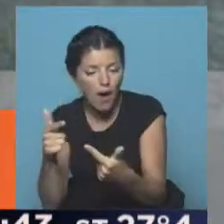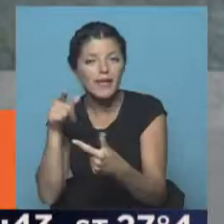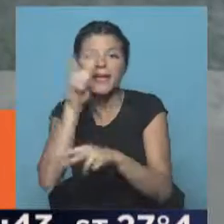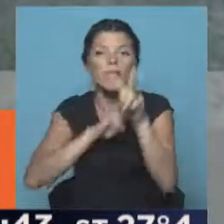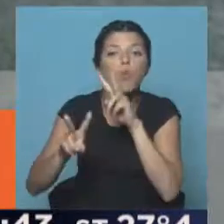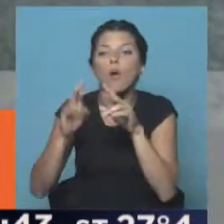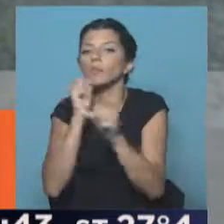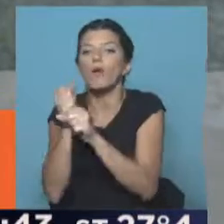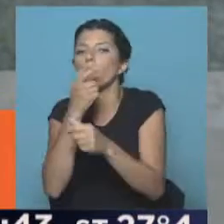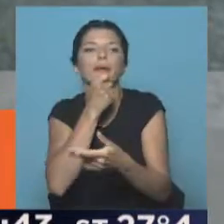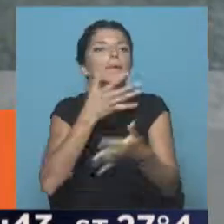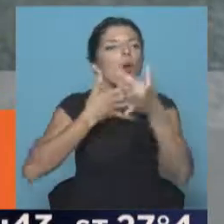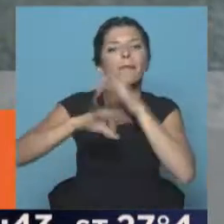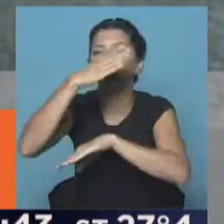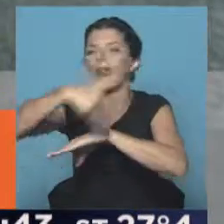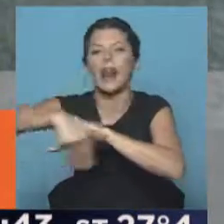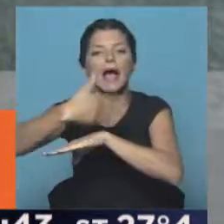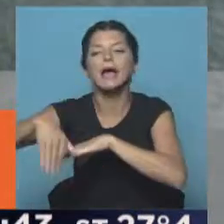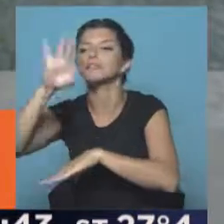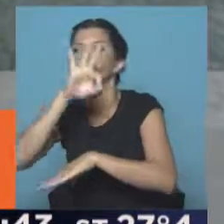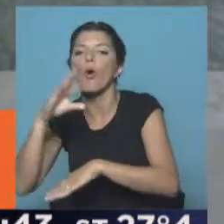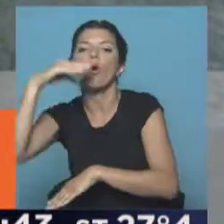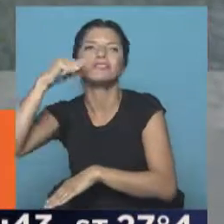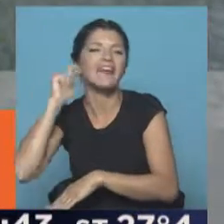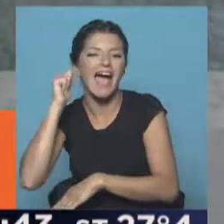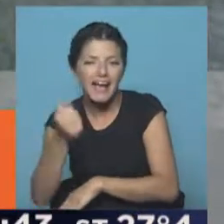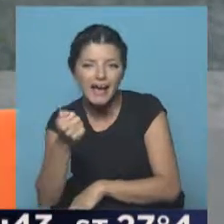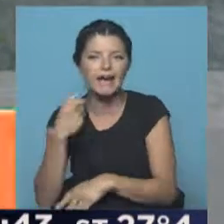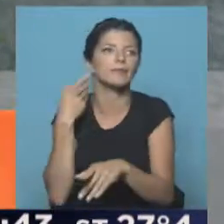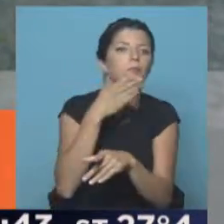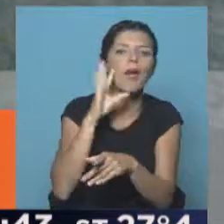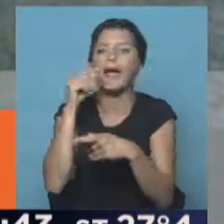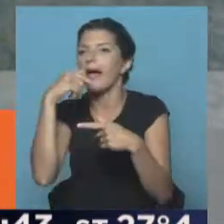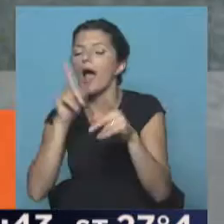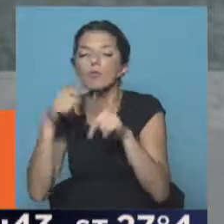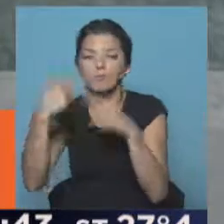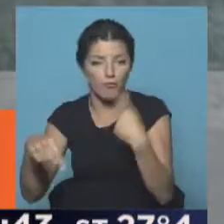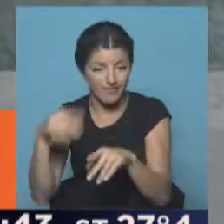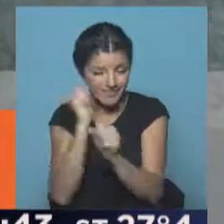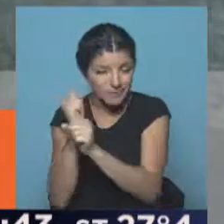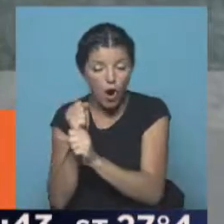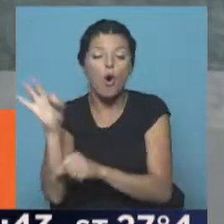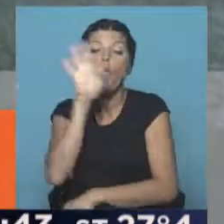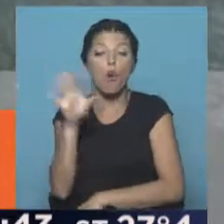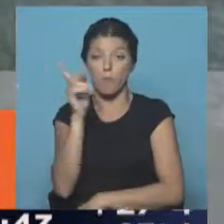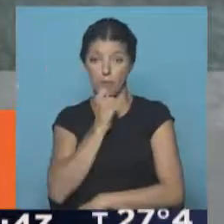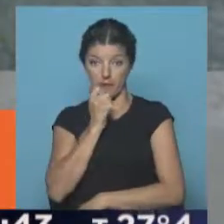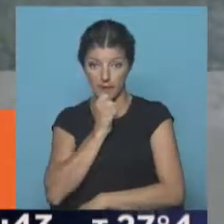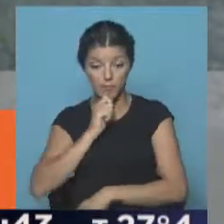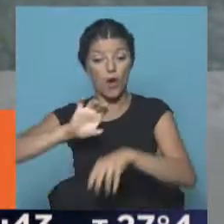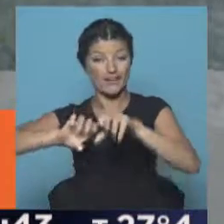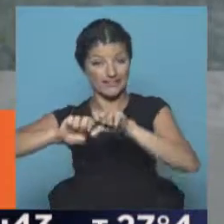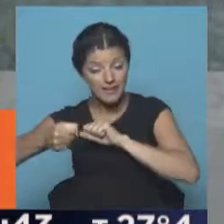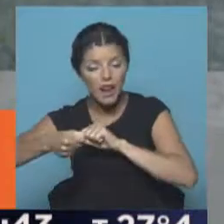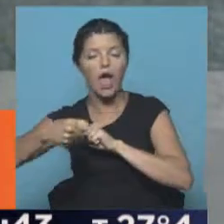puede ser una venta ambulante, una changa, o en algunos casos las actividades de reciclado o